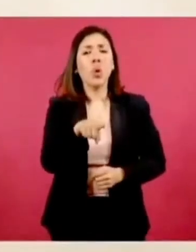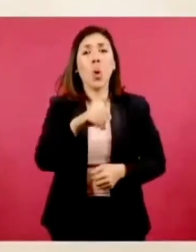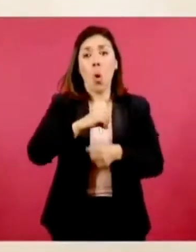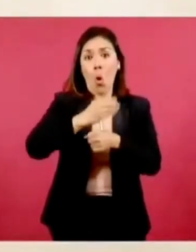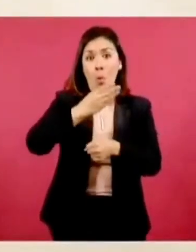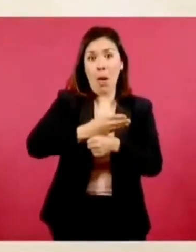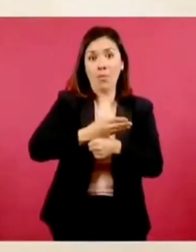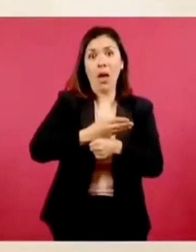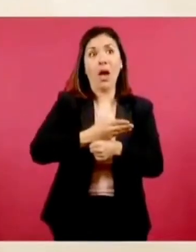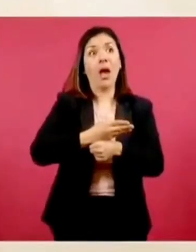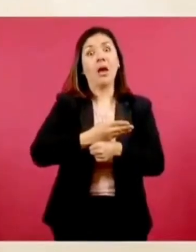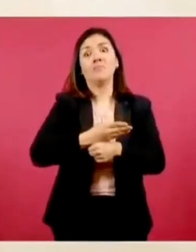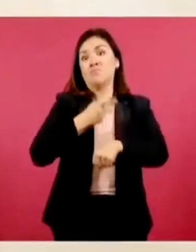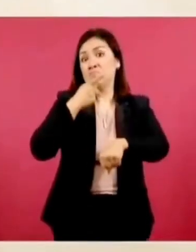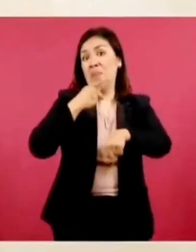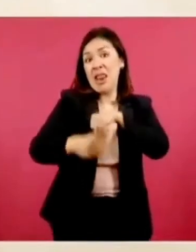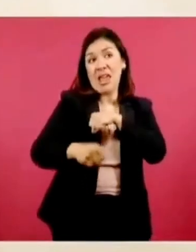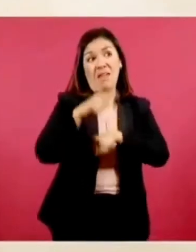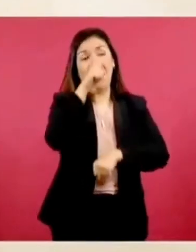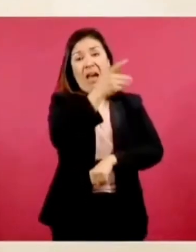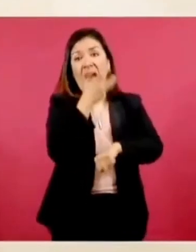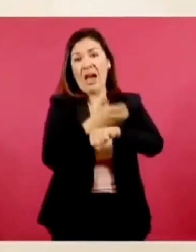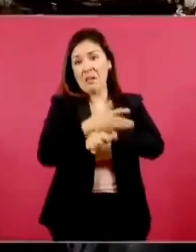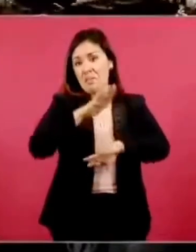Obama, peligro para Estados Unidos.